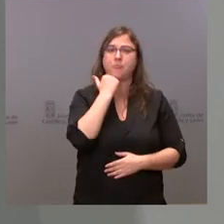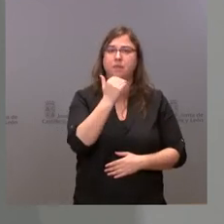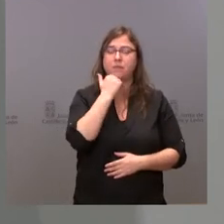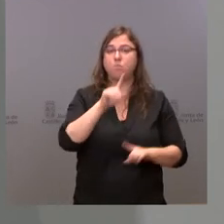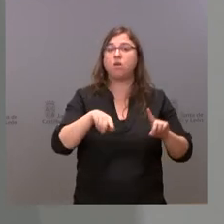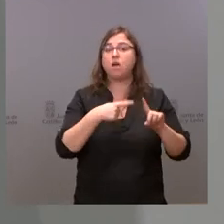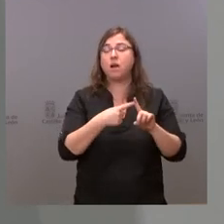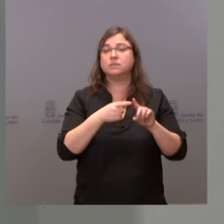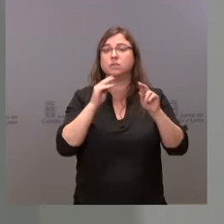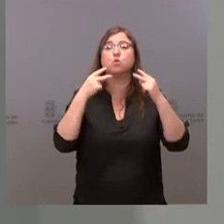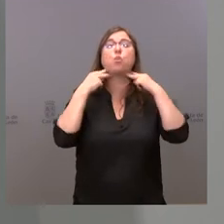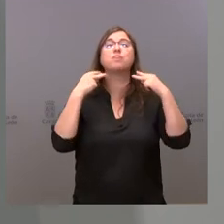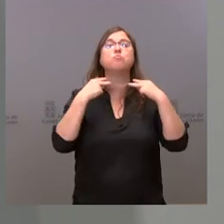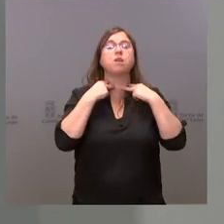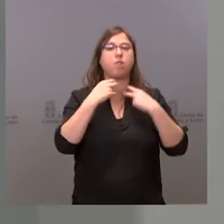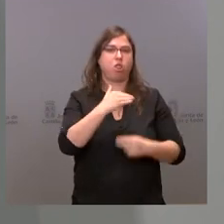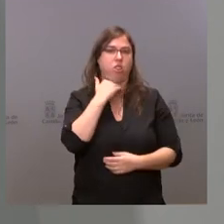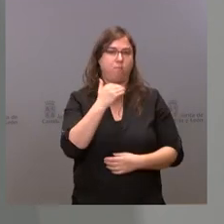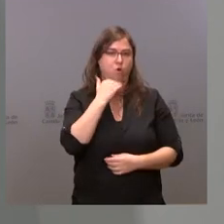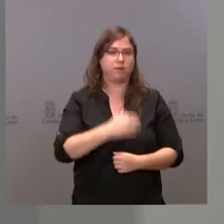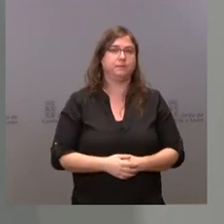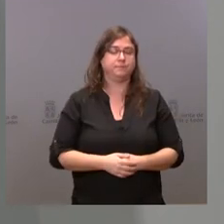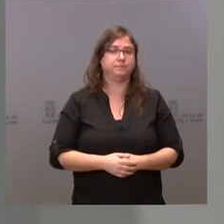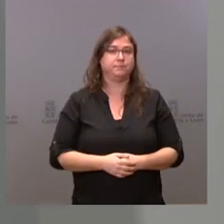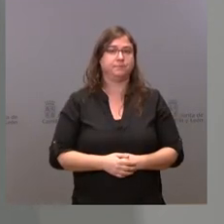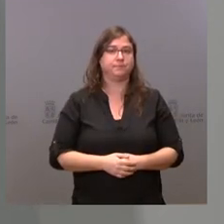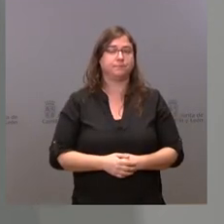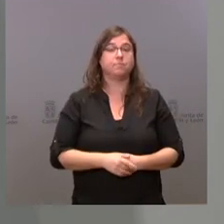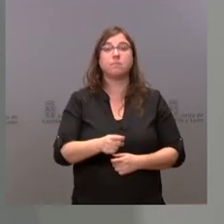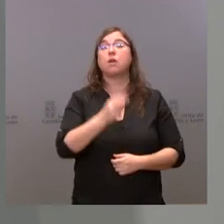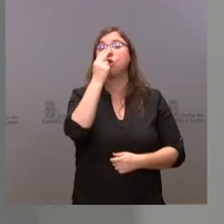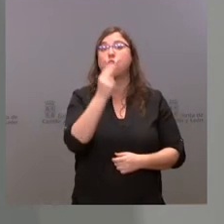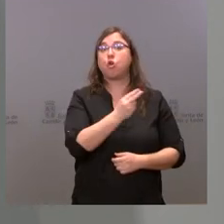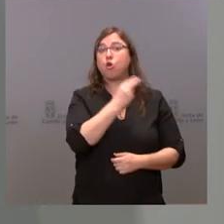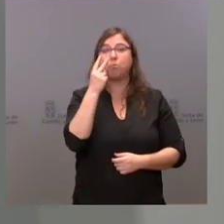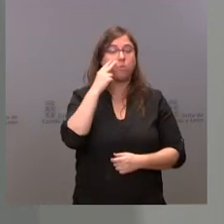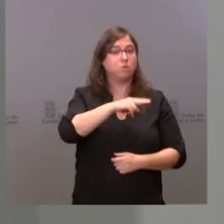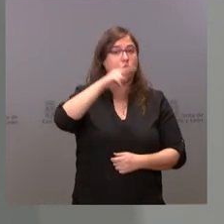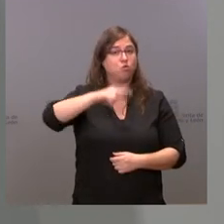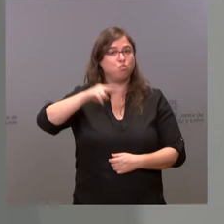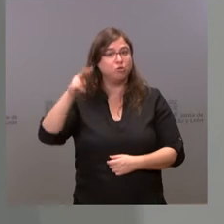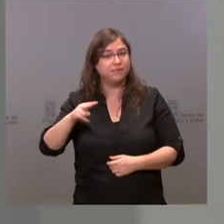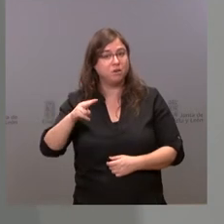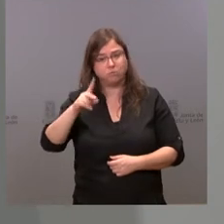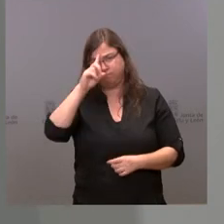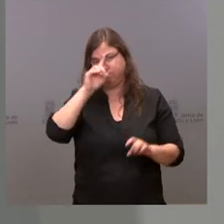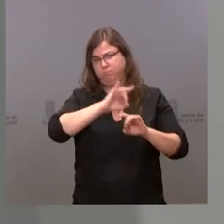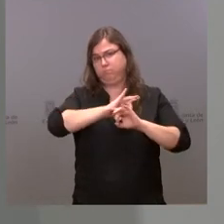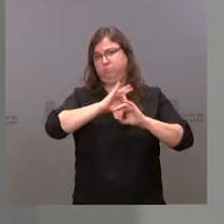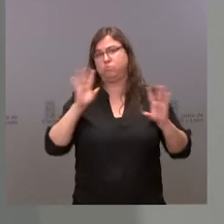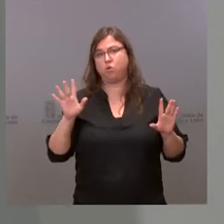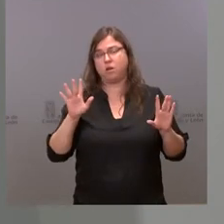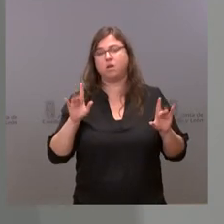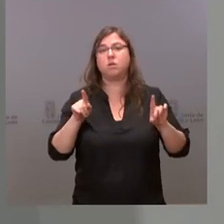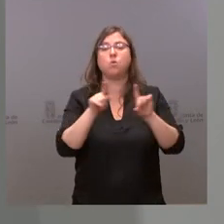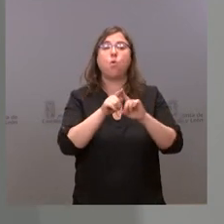propia diputación de zamora por tanto el compromiso con el museo de la semana santa en zamora es claro la subvención ya ha